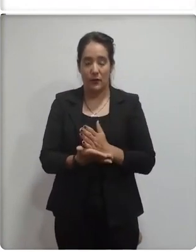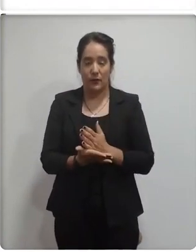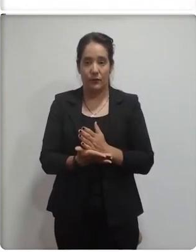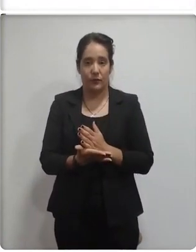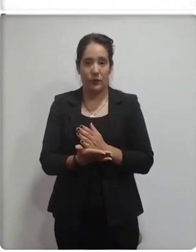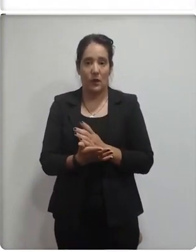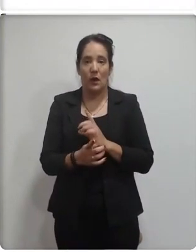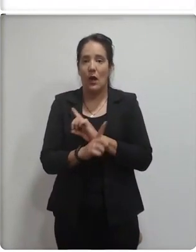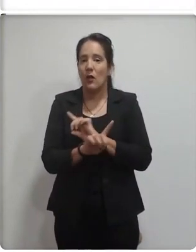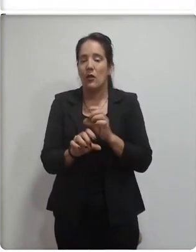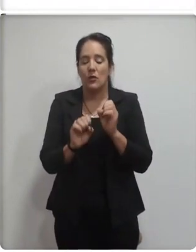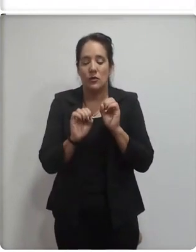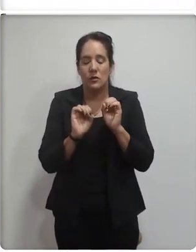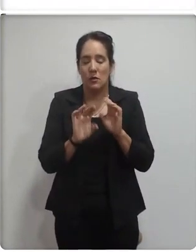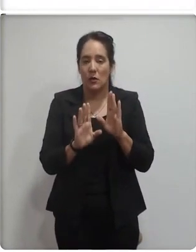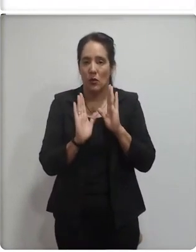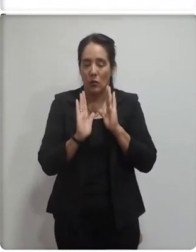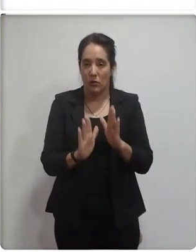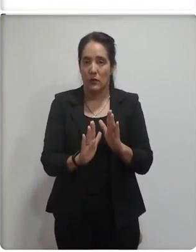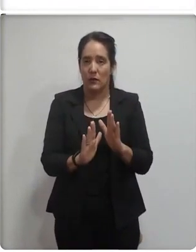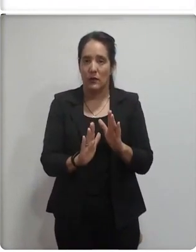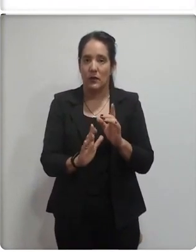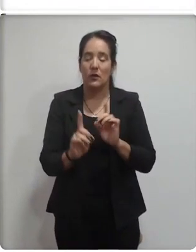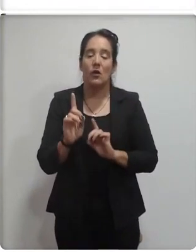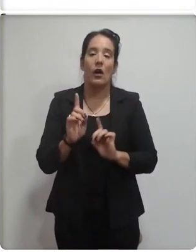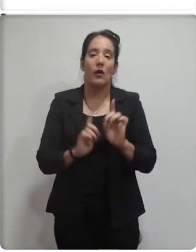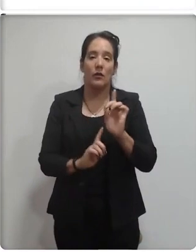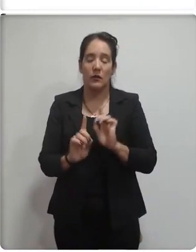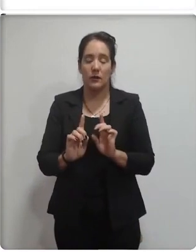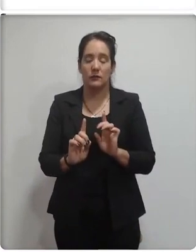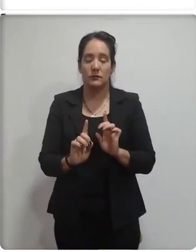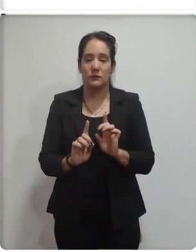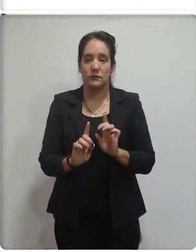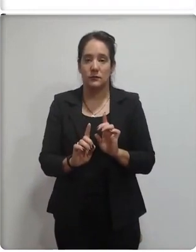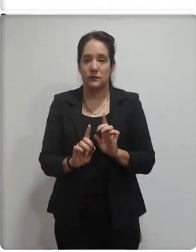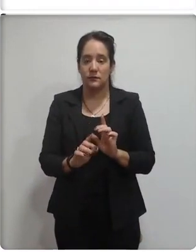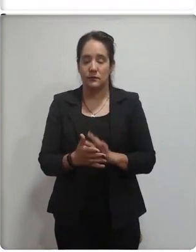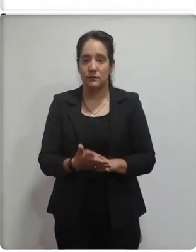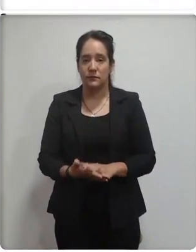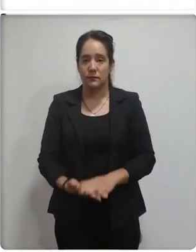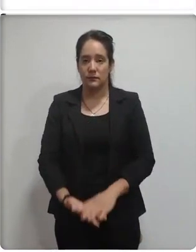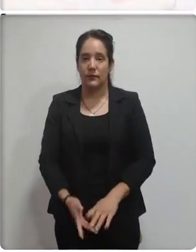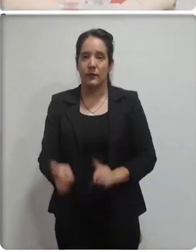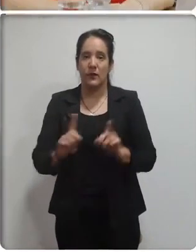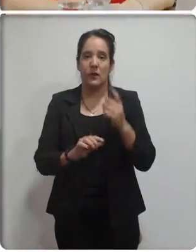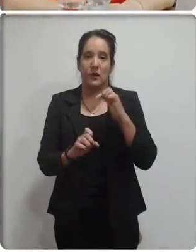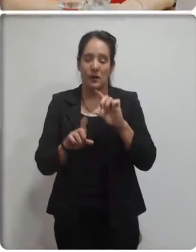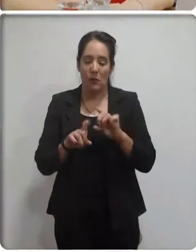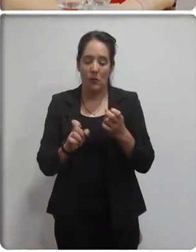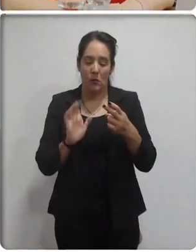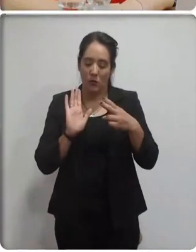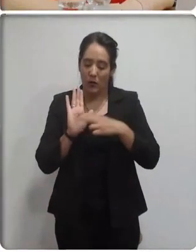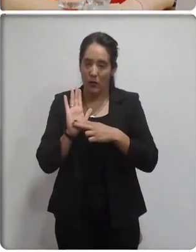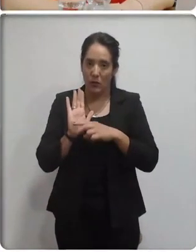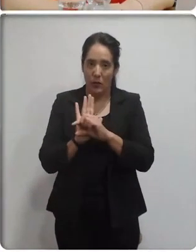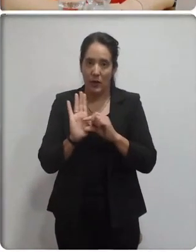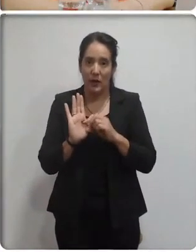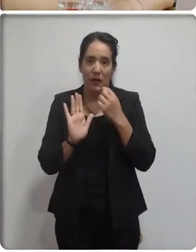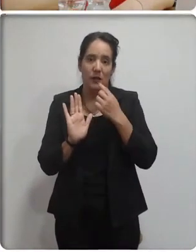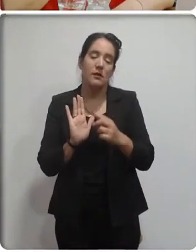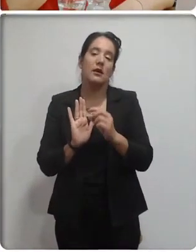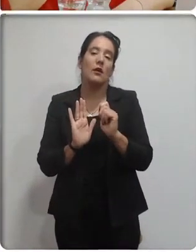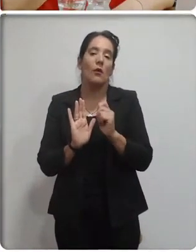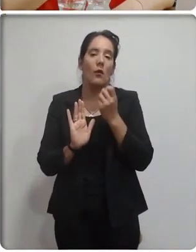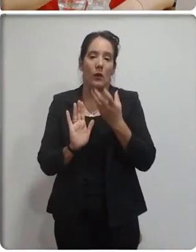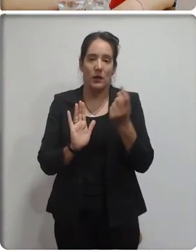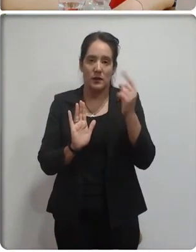es todas las malformaciones, sino las que de alguna manera están definidas hoy por hoy en el centro y